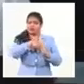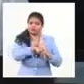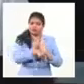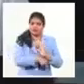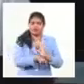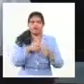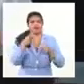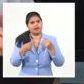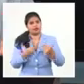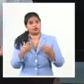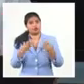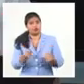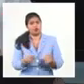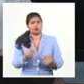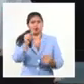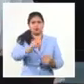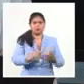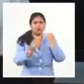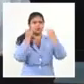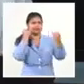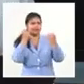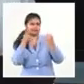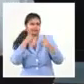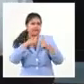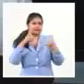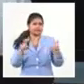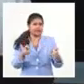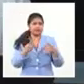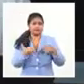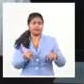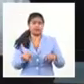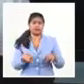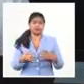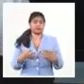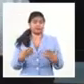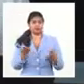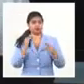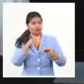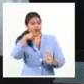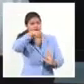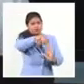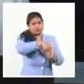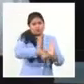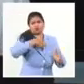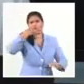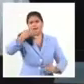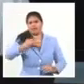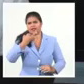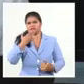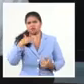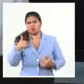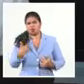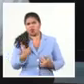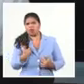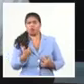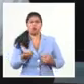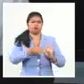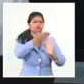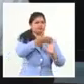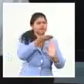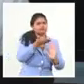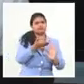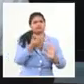que están interesadas por estos temas y sin embargo no conocen a plenitud cómo pueden